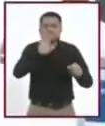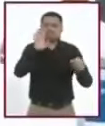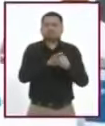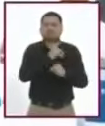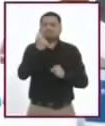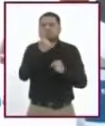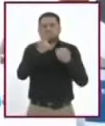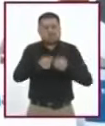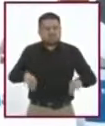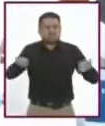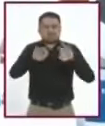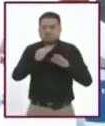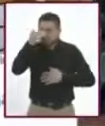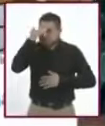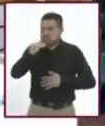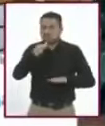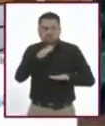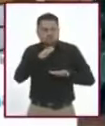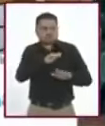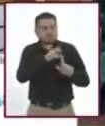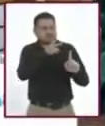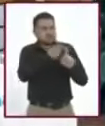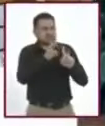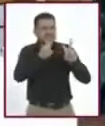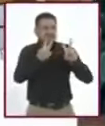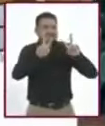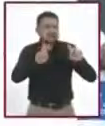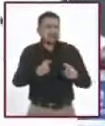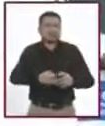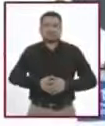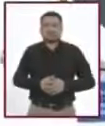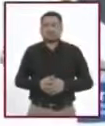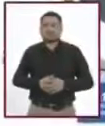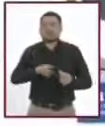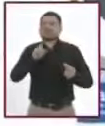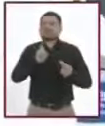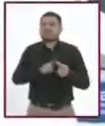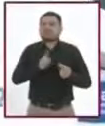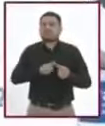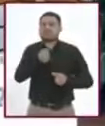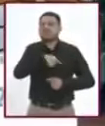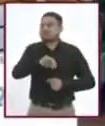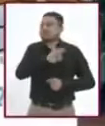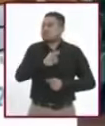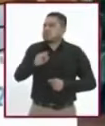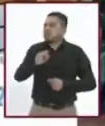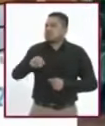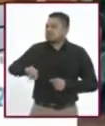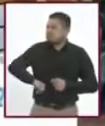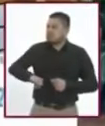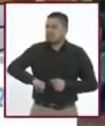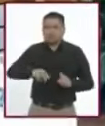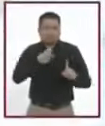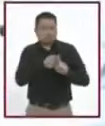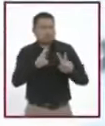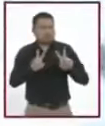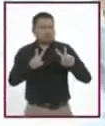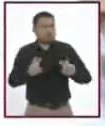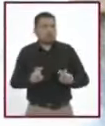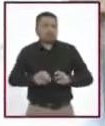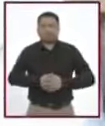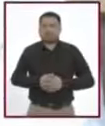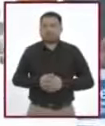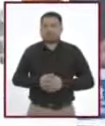es importante saber sobre ese tema? ¿A quién le puede interesar ese tema?